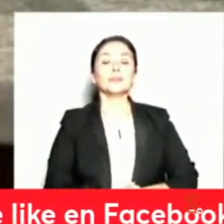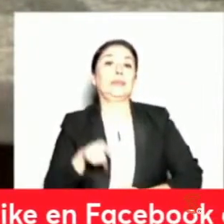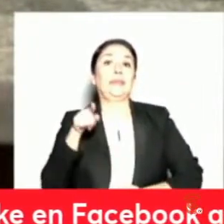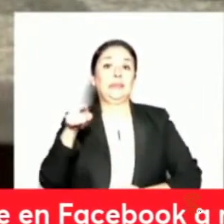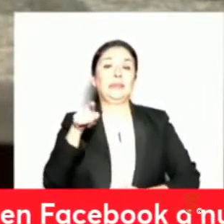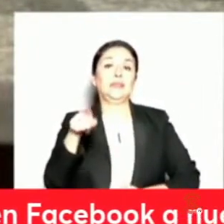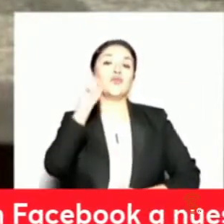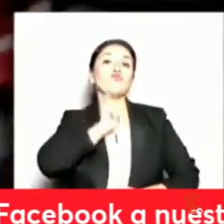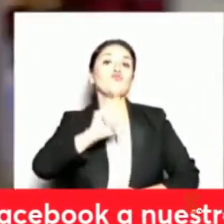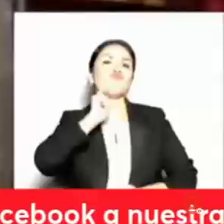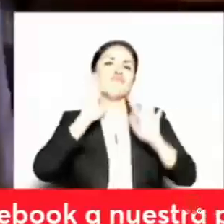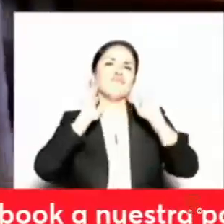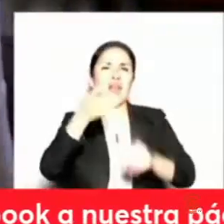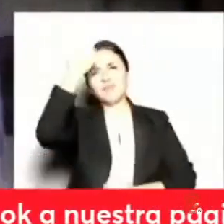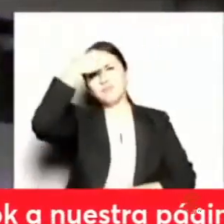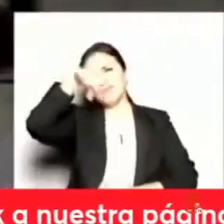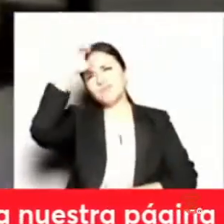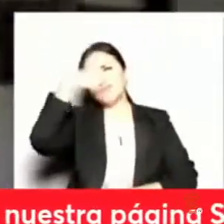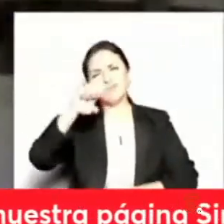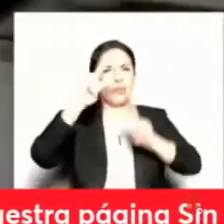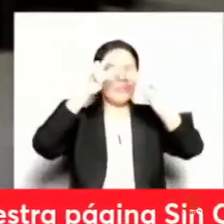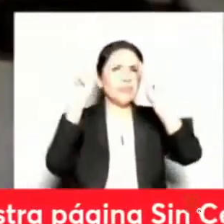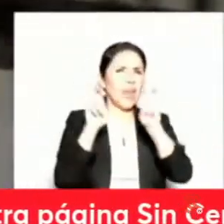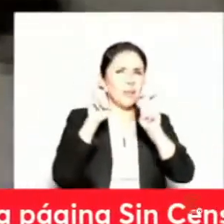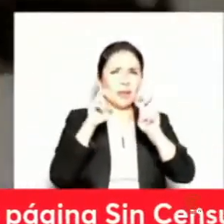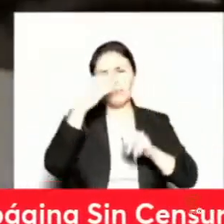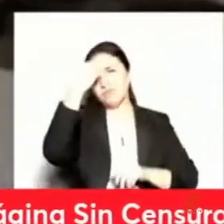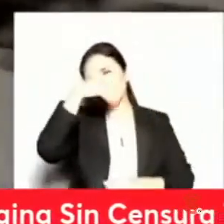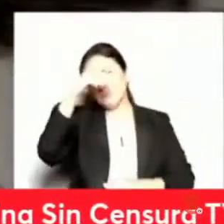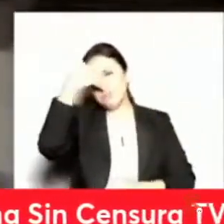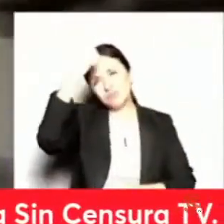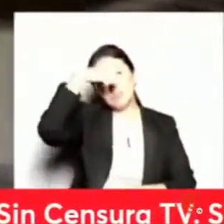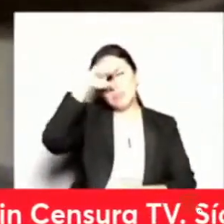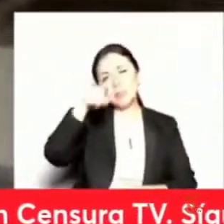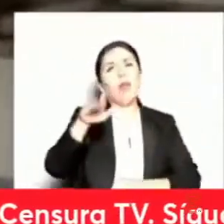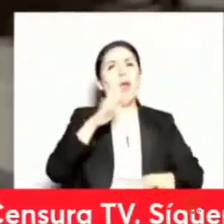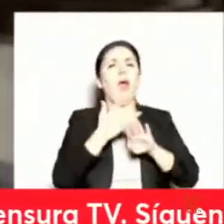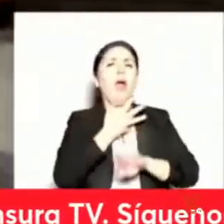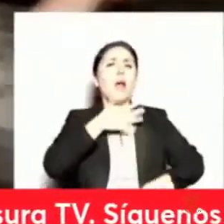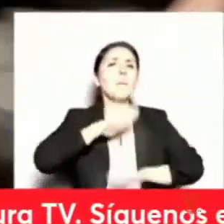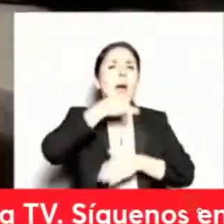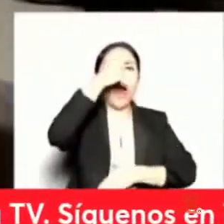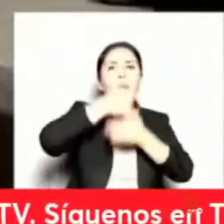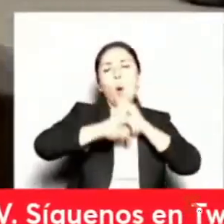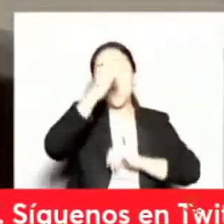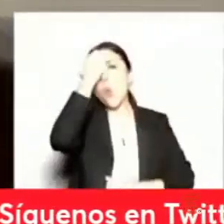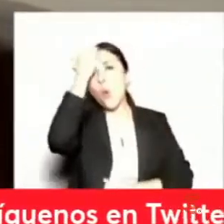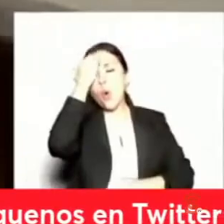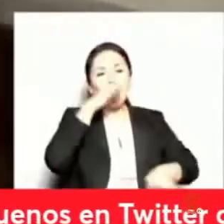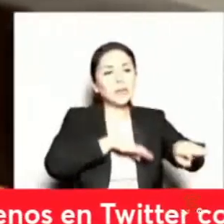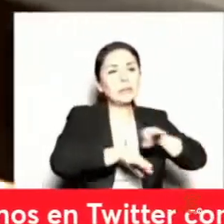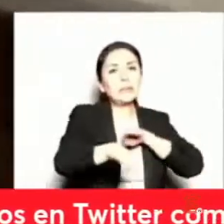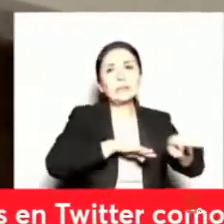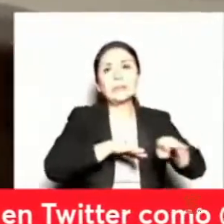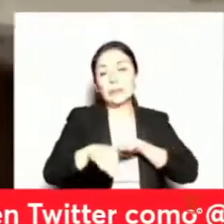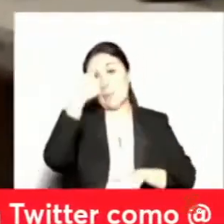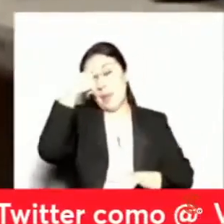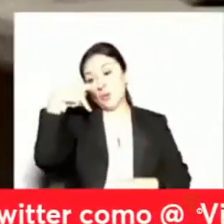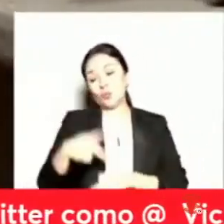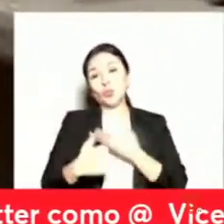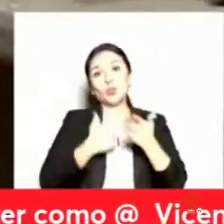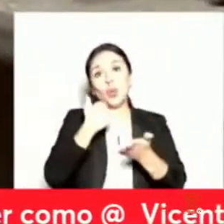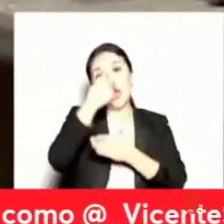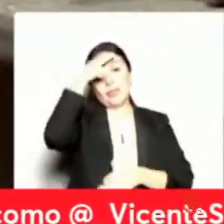Ella es una experta en la materia y tiene un amplio conocimiento, trabajo de la Ciudad